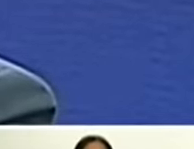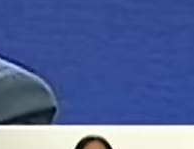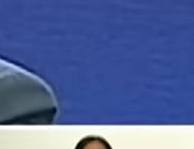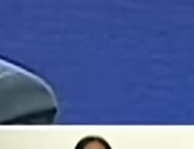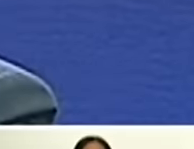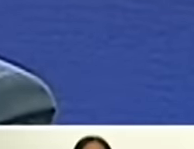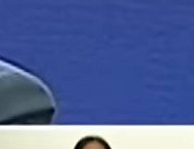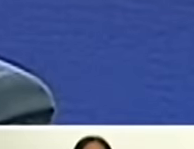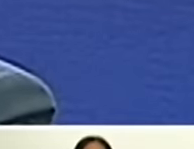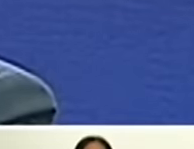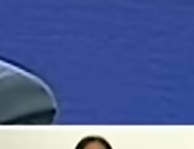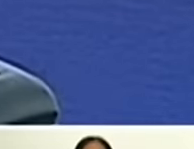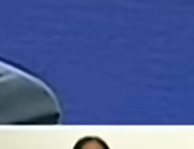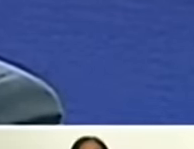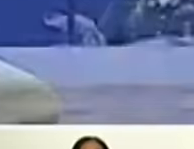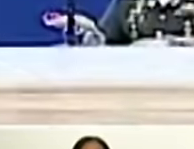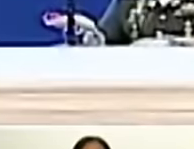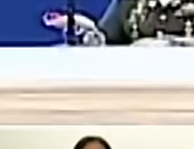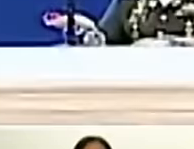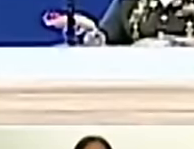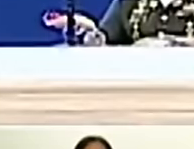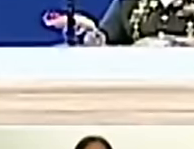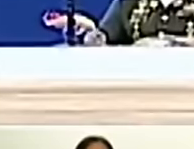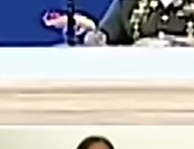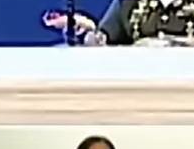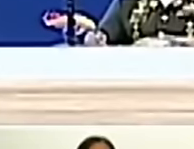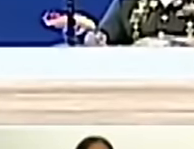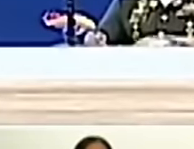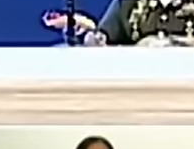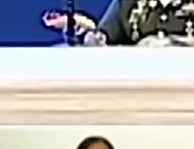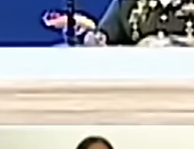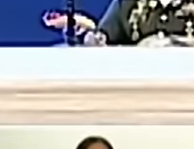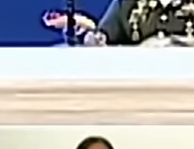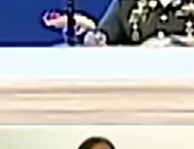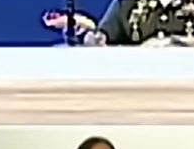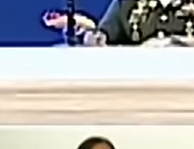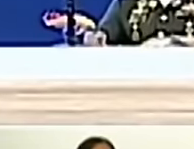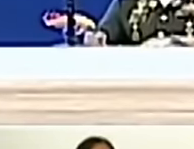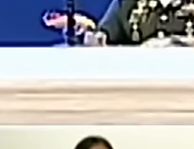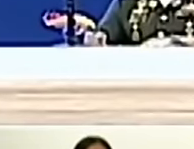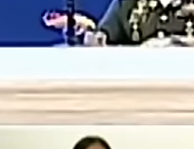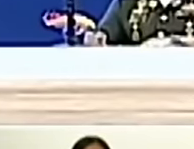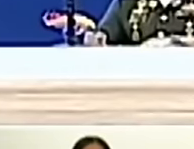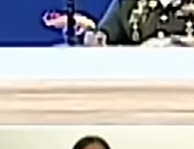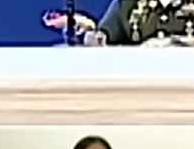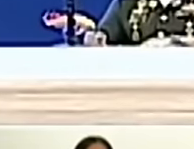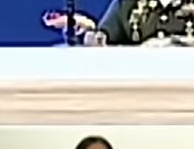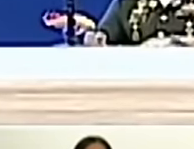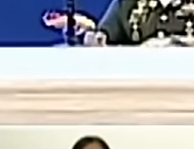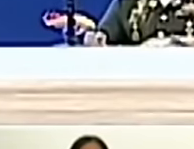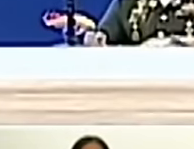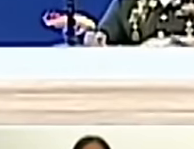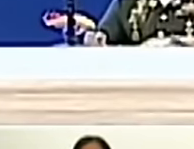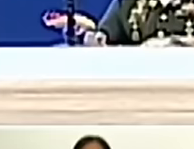Sucre se descuidó, padrino, subestimó las medidas de seguridad, iba sin escolta, iba a